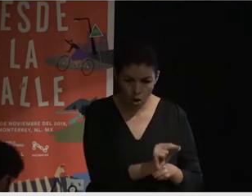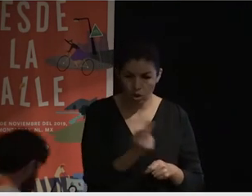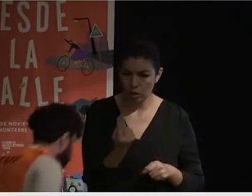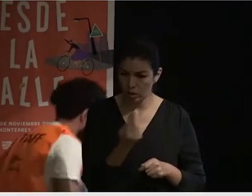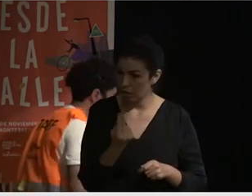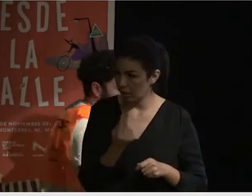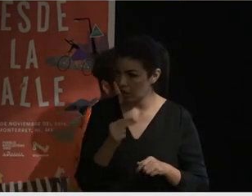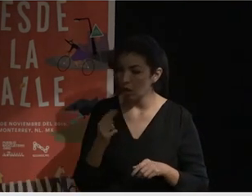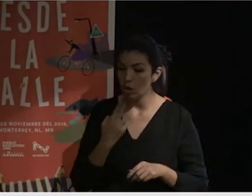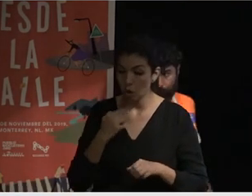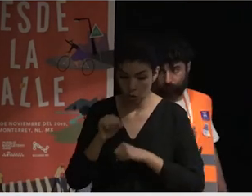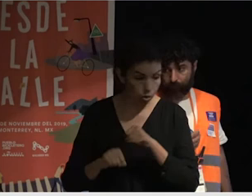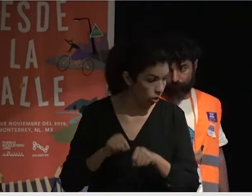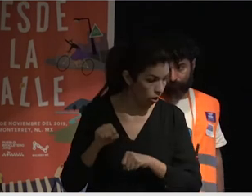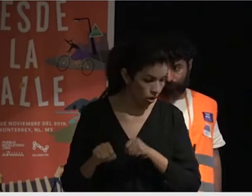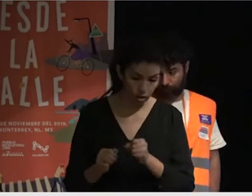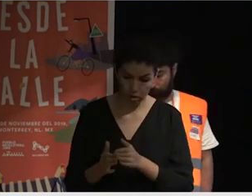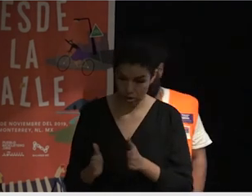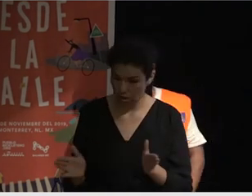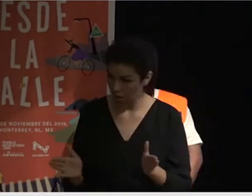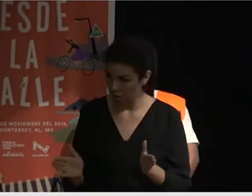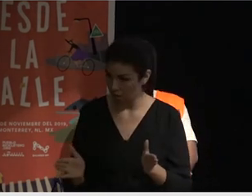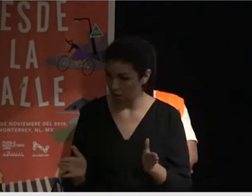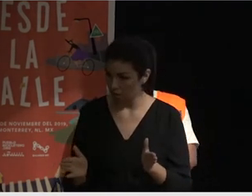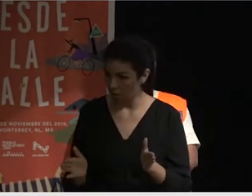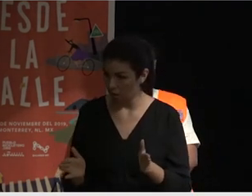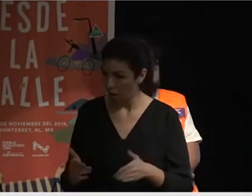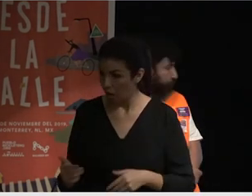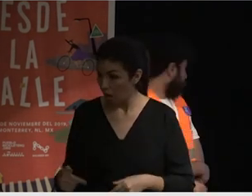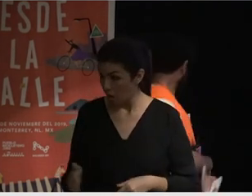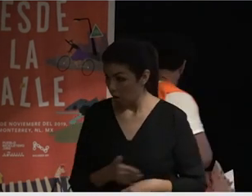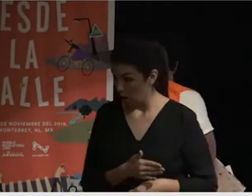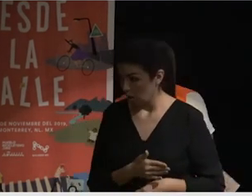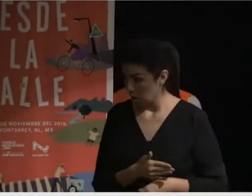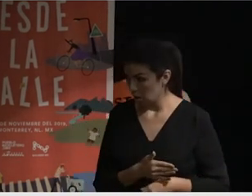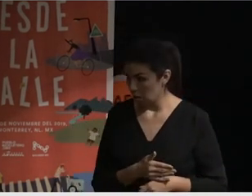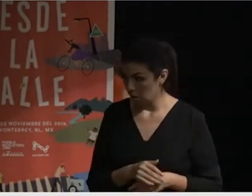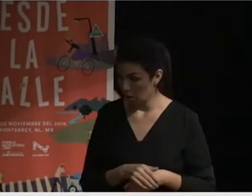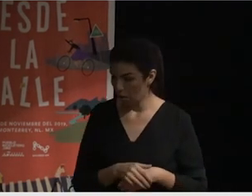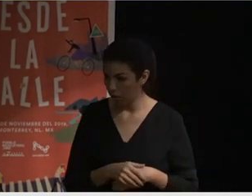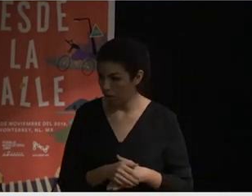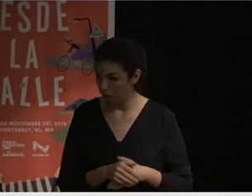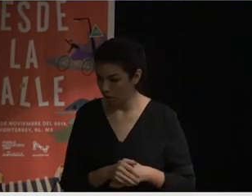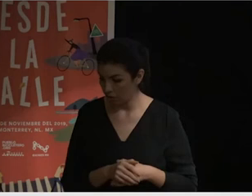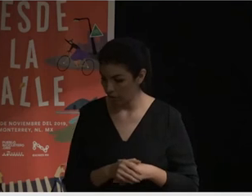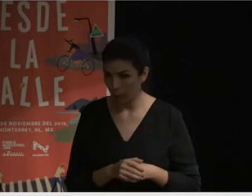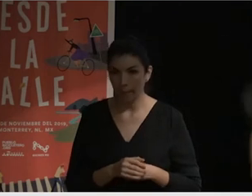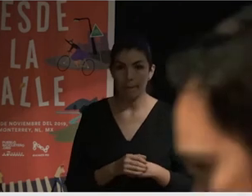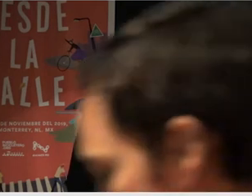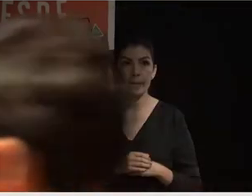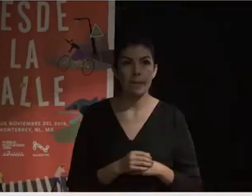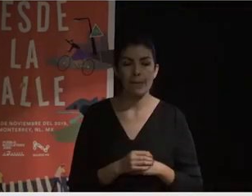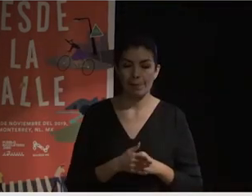Sí, yo comparto… completamente, para mí, soy ilichiano desde que leí que hay dos grandes inventos,